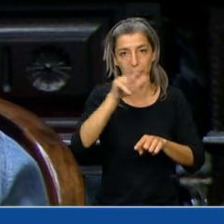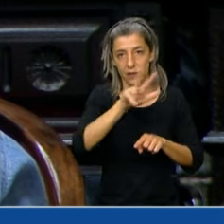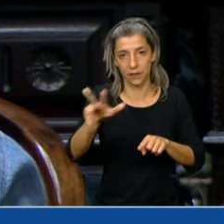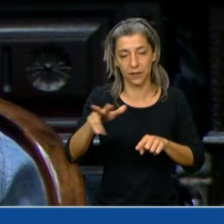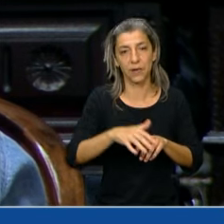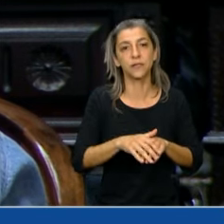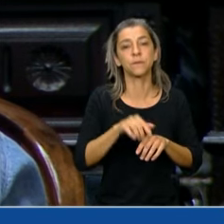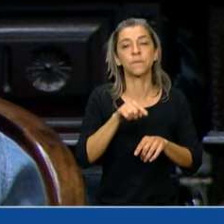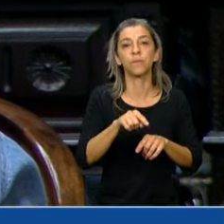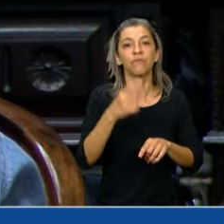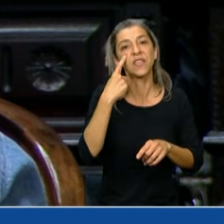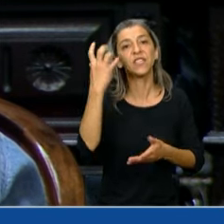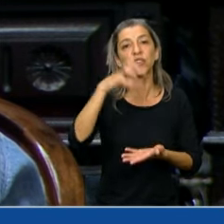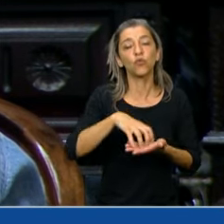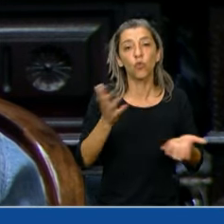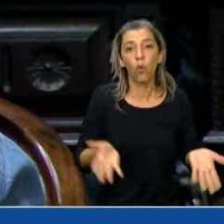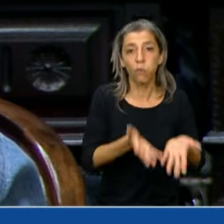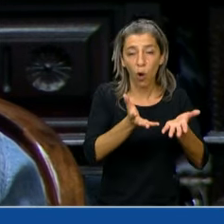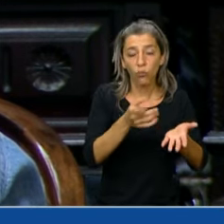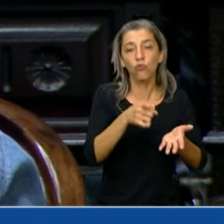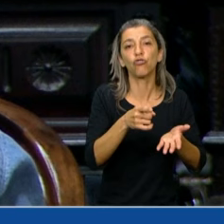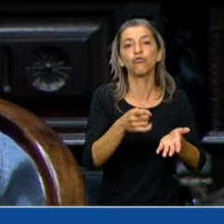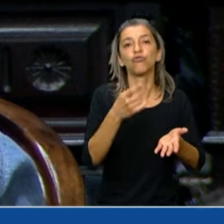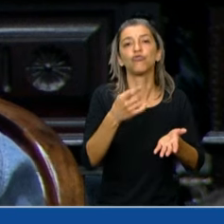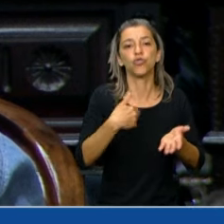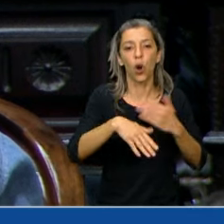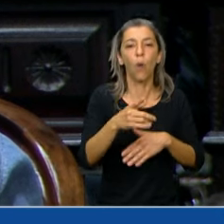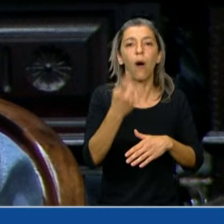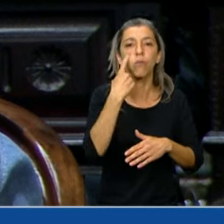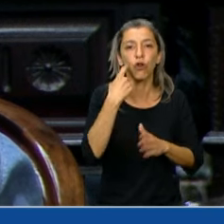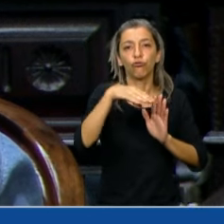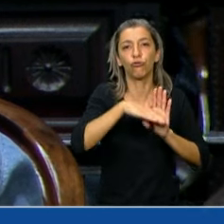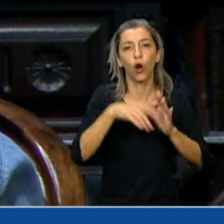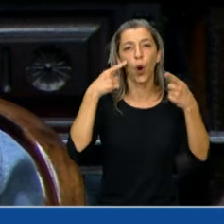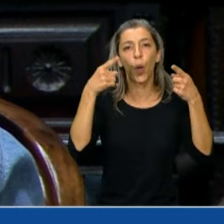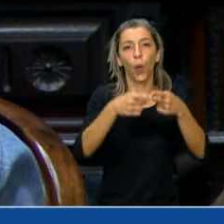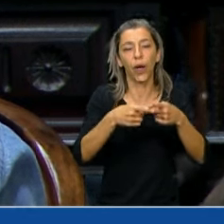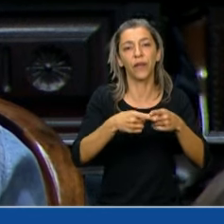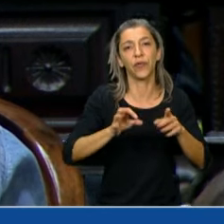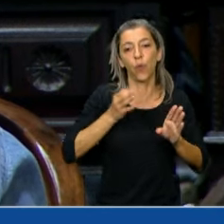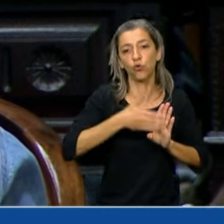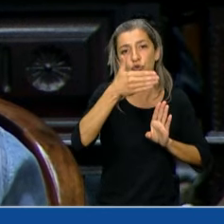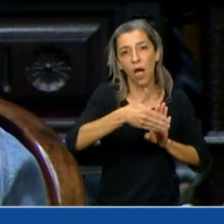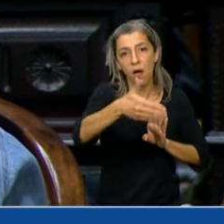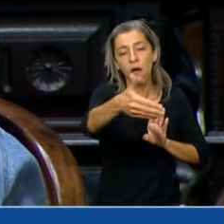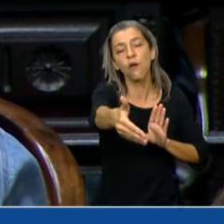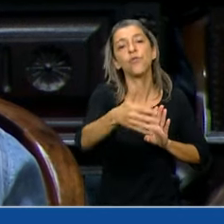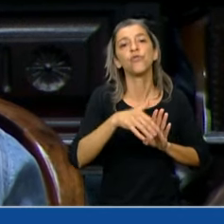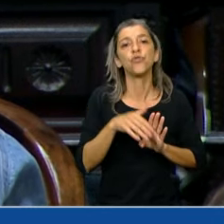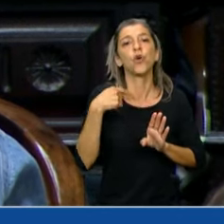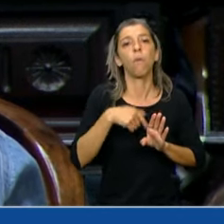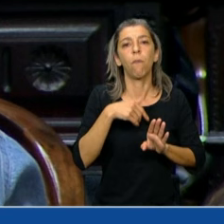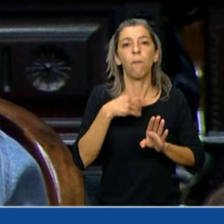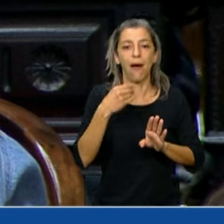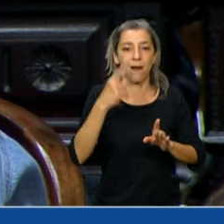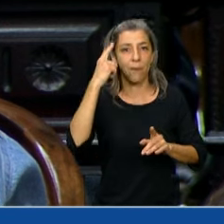fijará junto al instituto de promoción de la cadena de valor del calzado los objetivos anuales intermedios atendidos a los principios